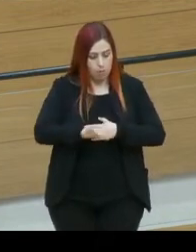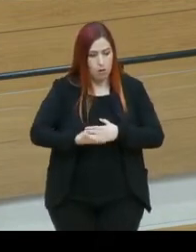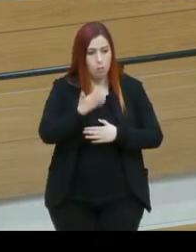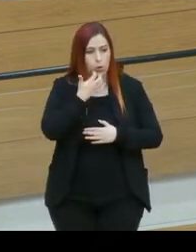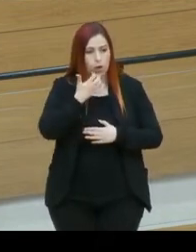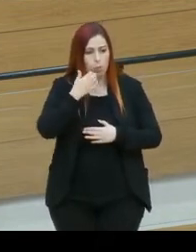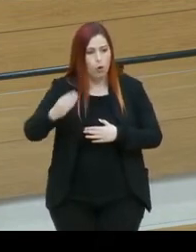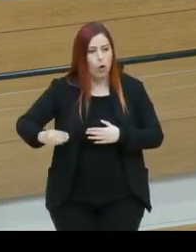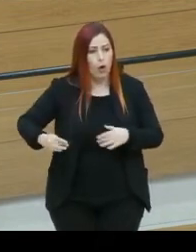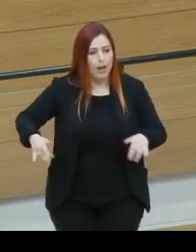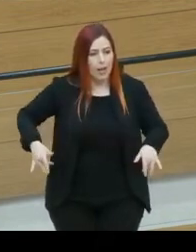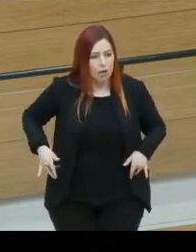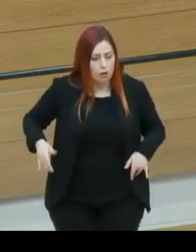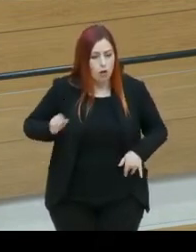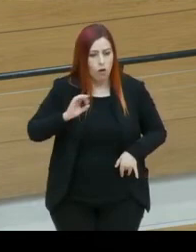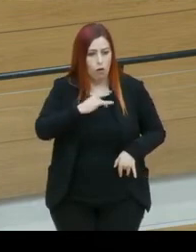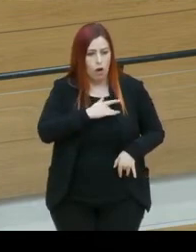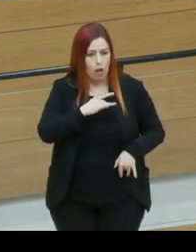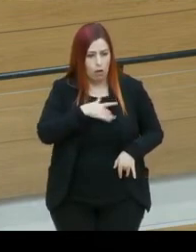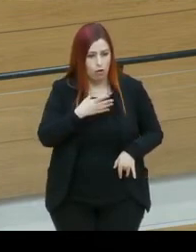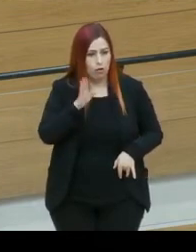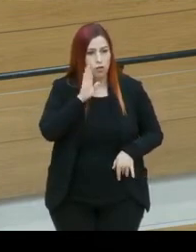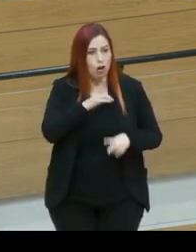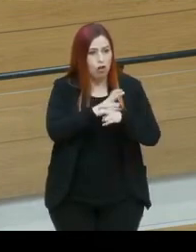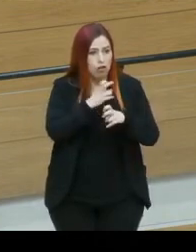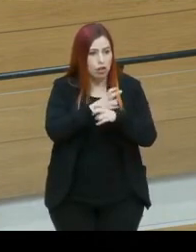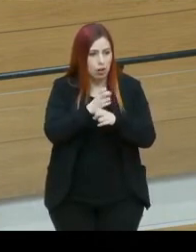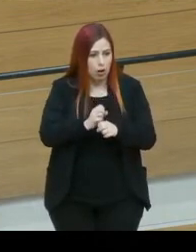el corazón, aumentando así su toxicidad.